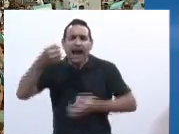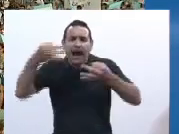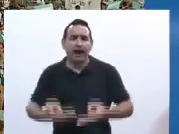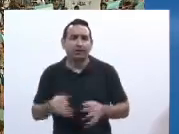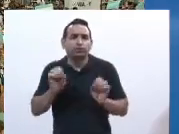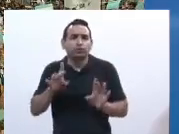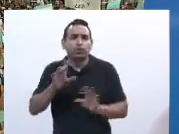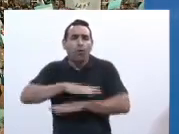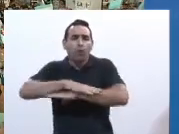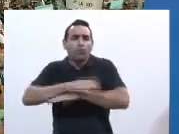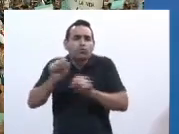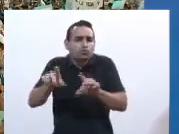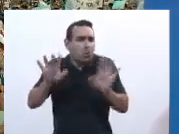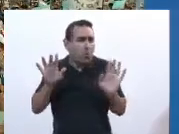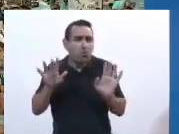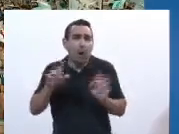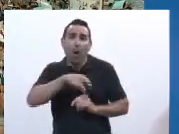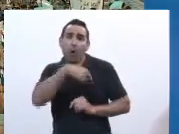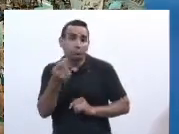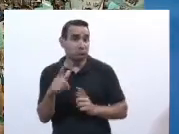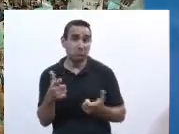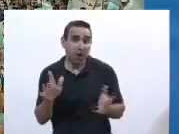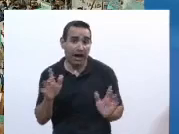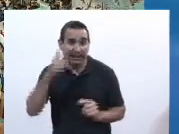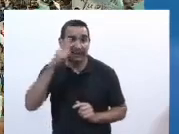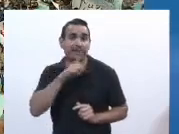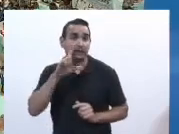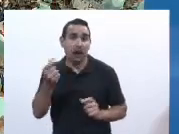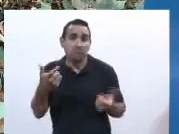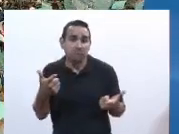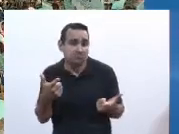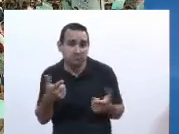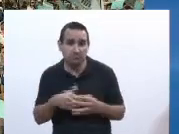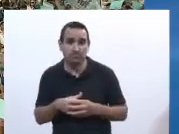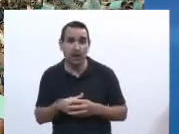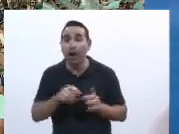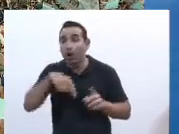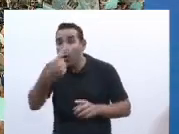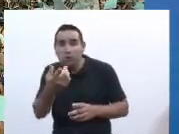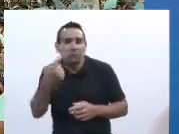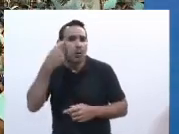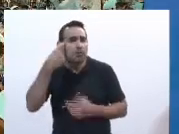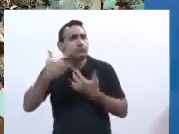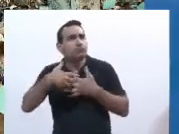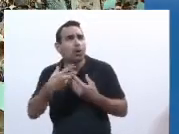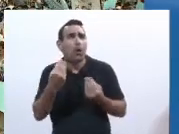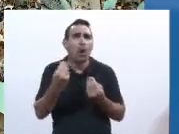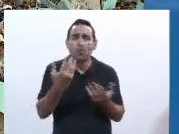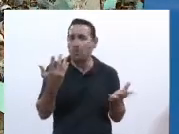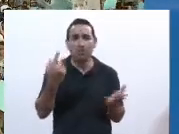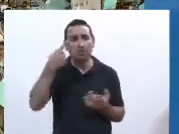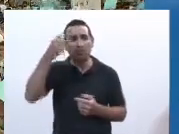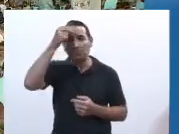vida, los que no la tienen, los que ni siquiera se preguntan sobre estas